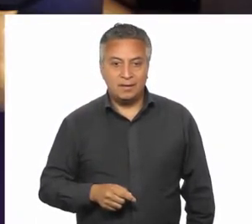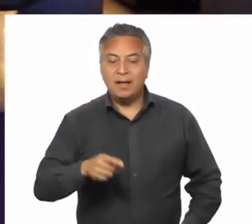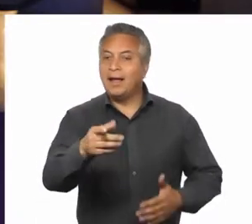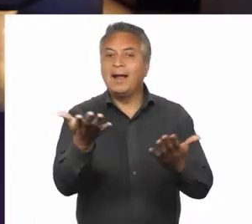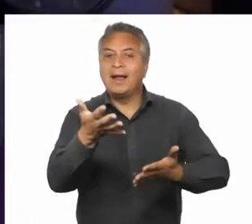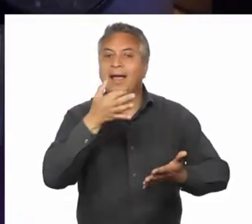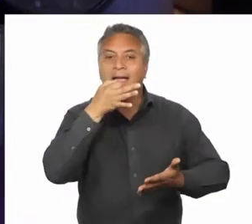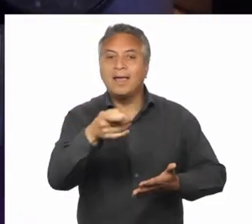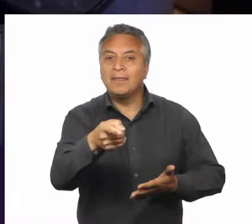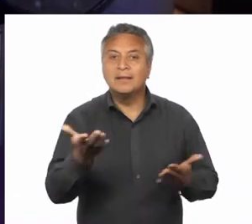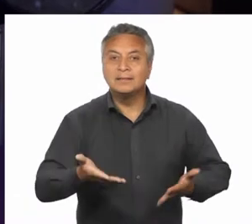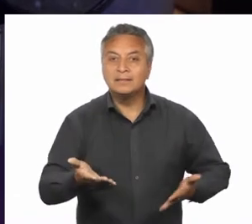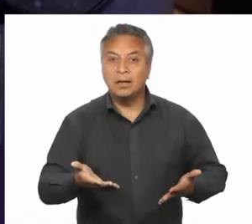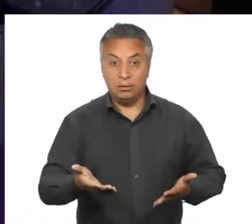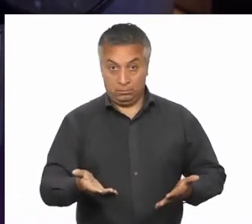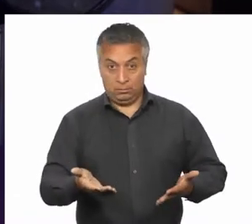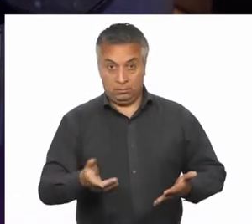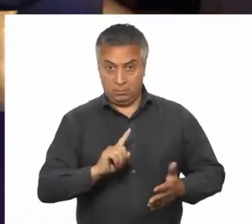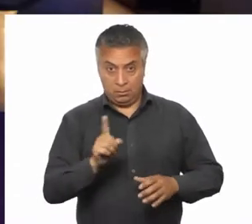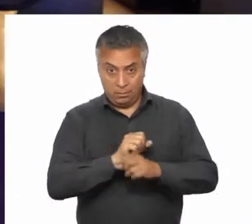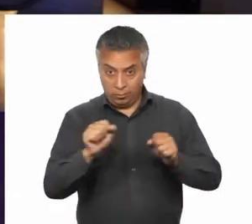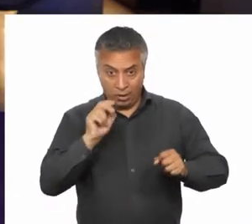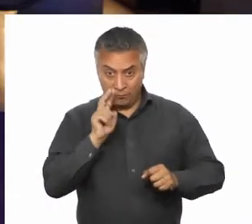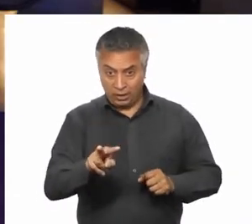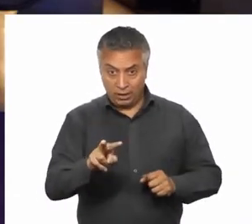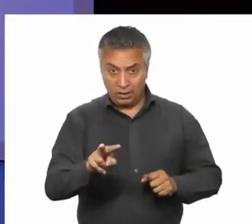¿Qué dice? ¿Qué? ¿No lo pueden ver?